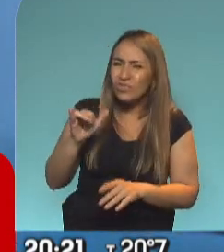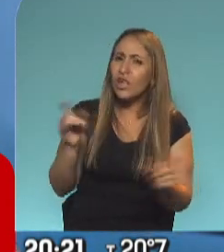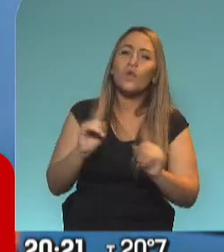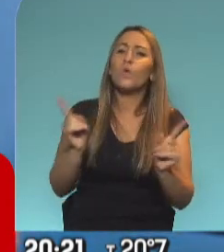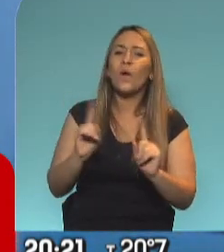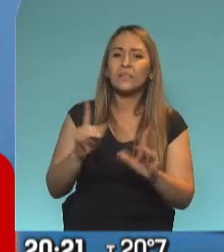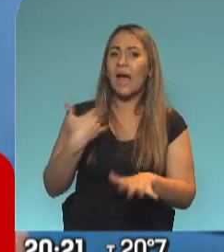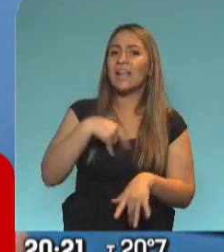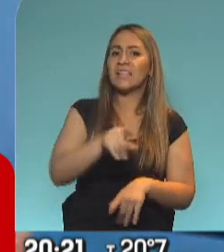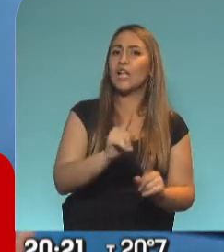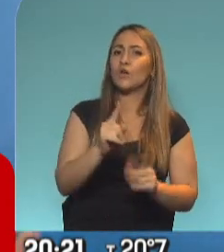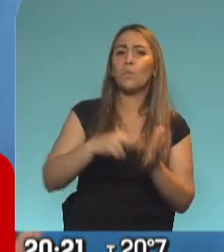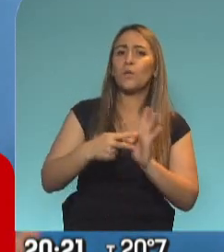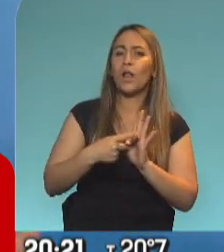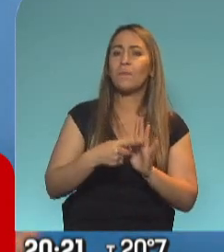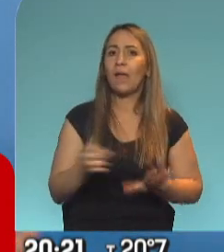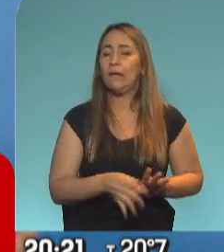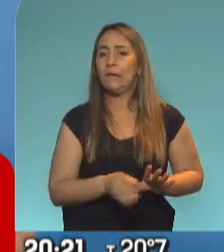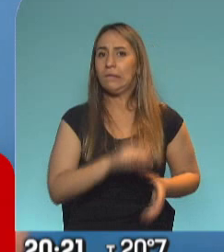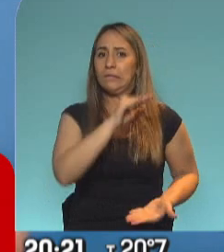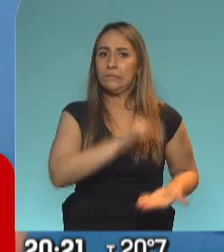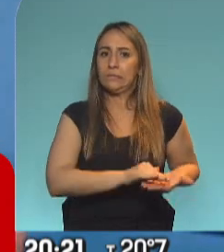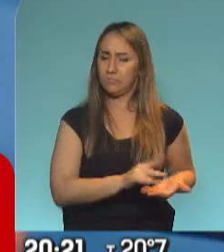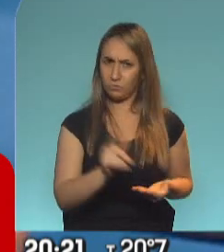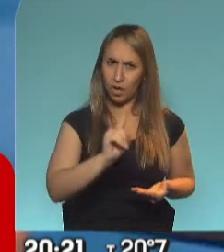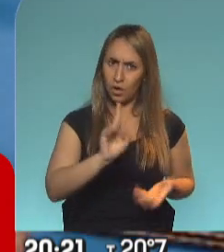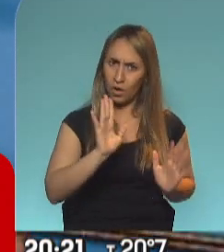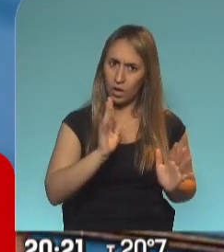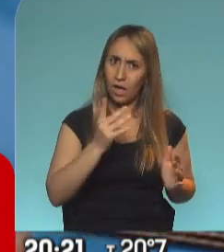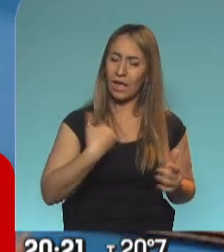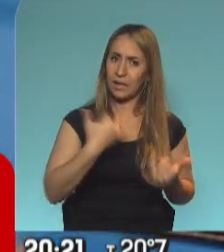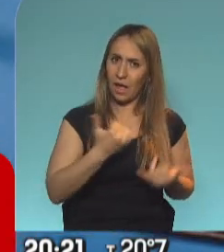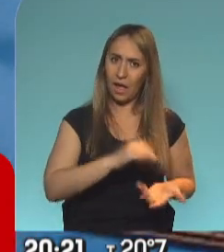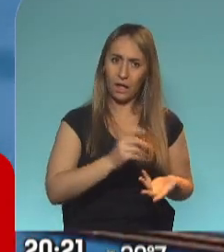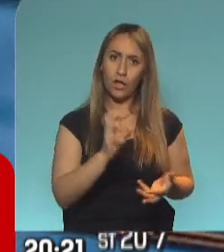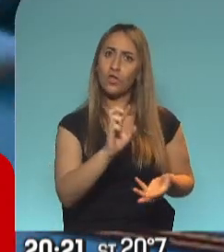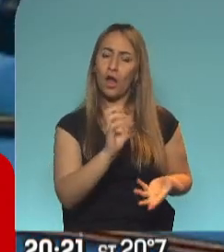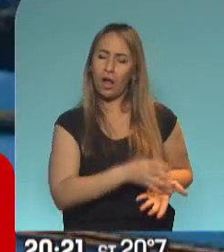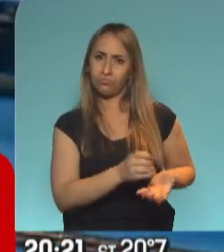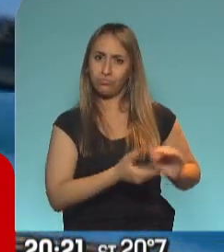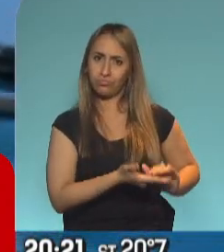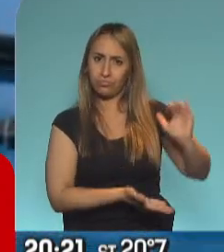No, la Argentina no tiene un problema de reservas. Lo que tiene que resolver Argentina es